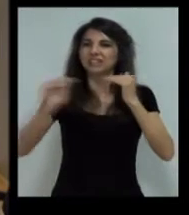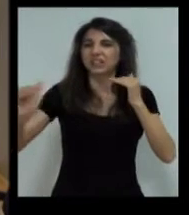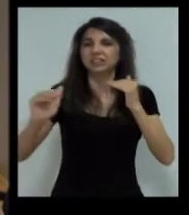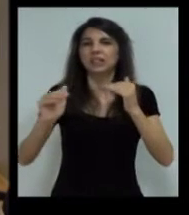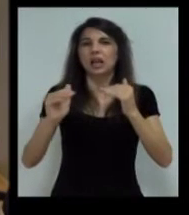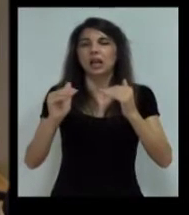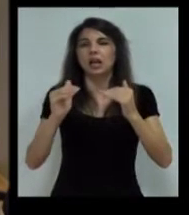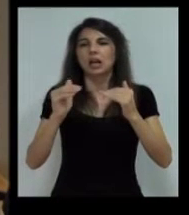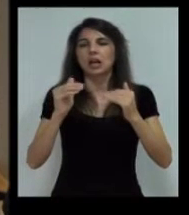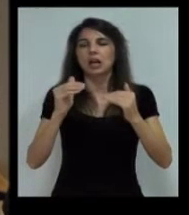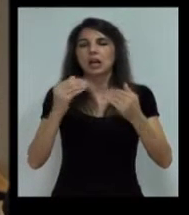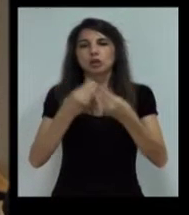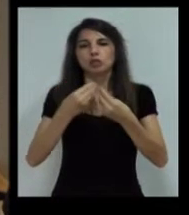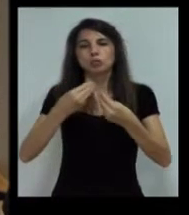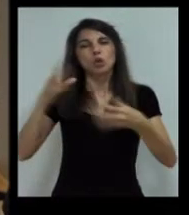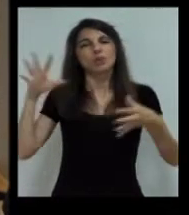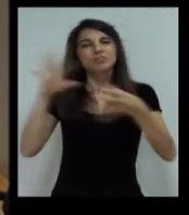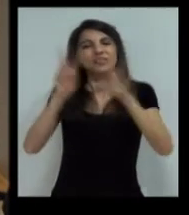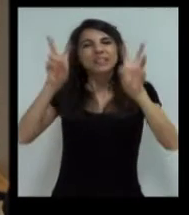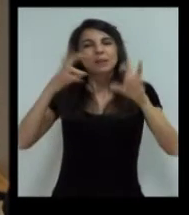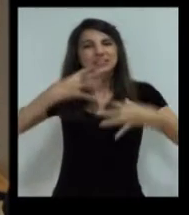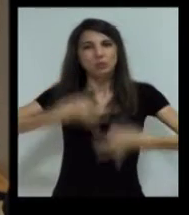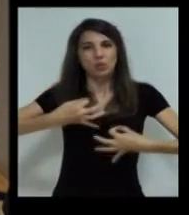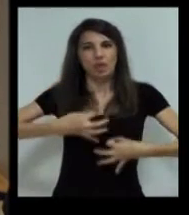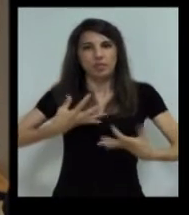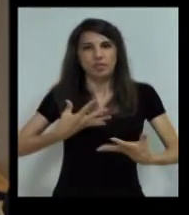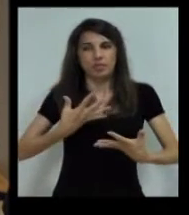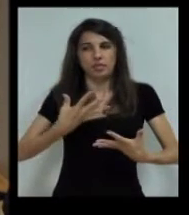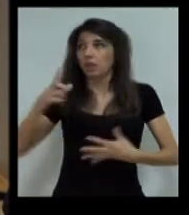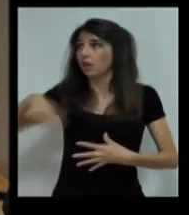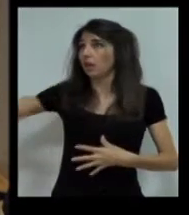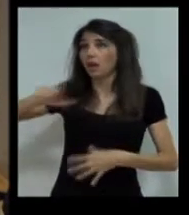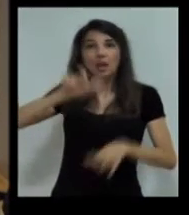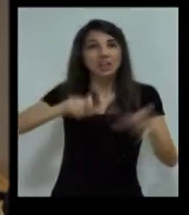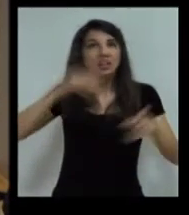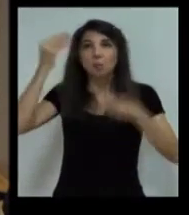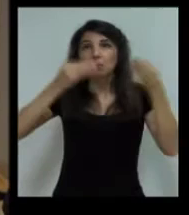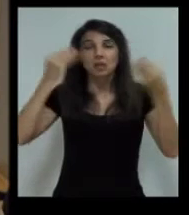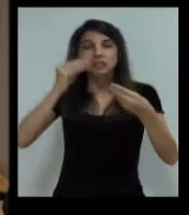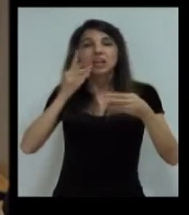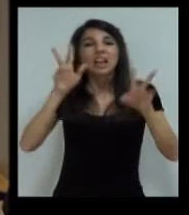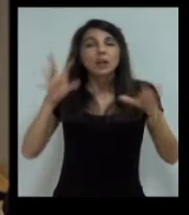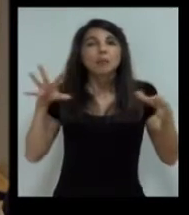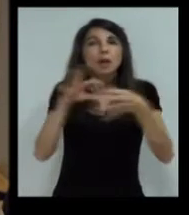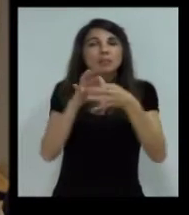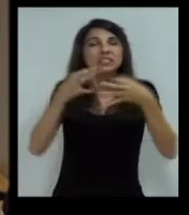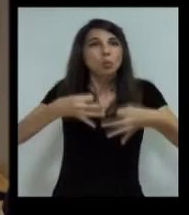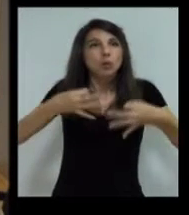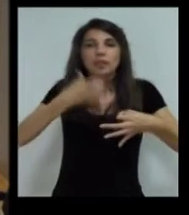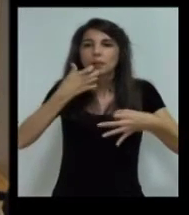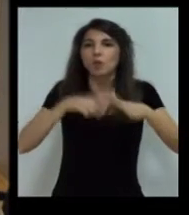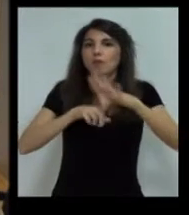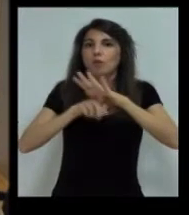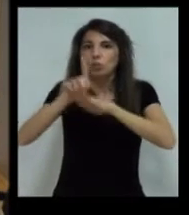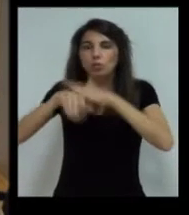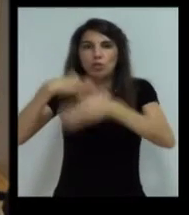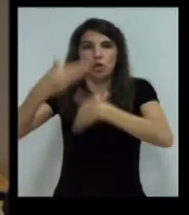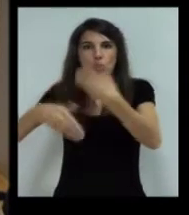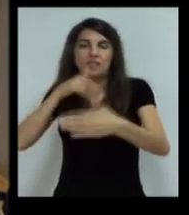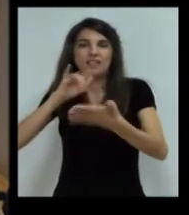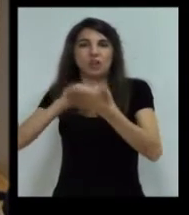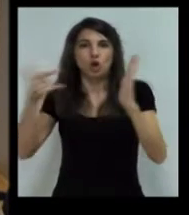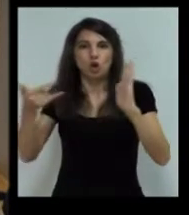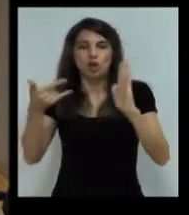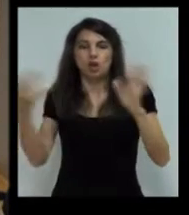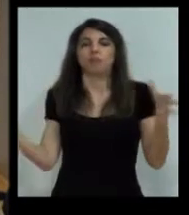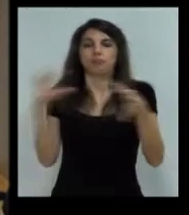¿no? Por ejemplo, o sea, nadie se plantea que en el ámbito de la seguridad la evolución de la tecnología impida